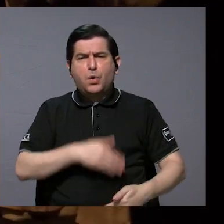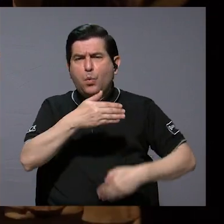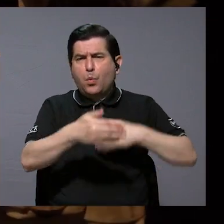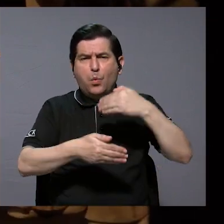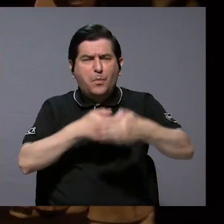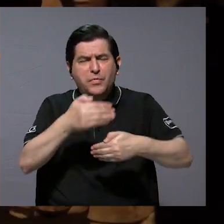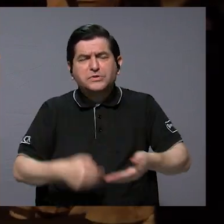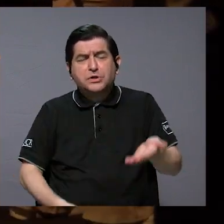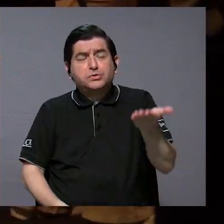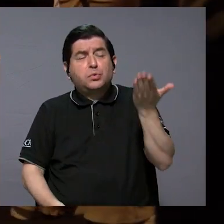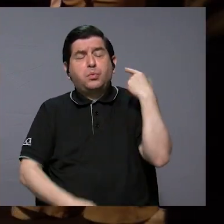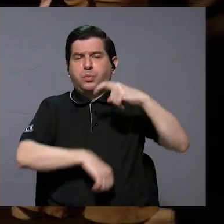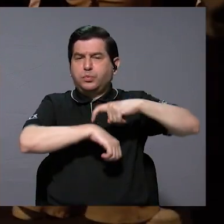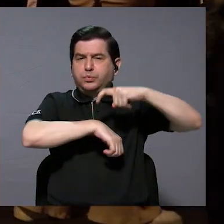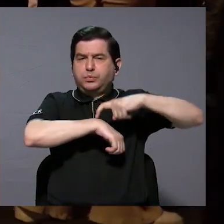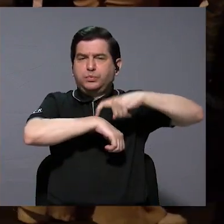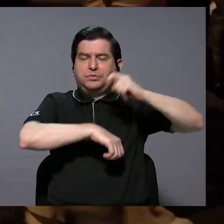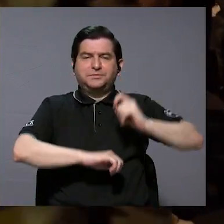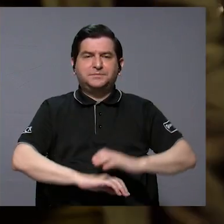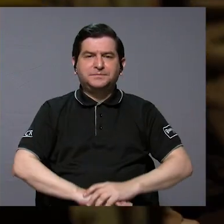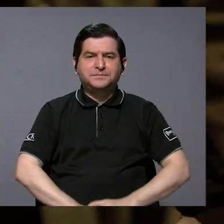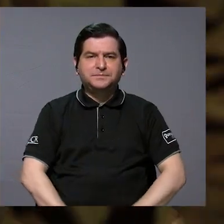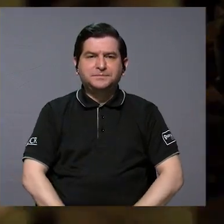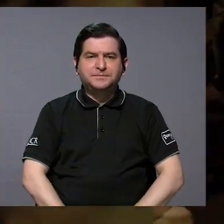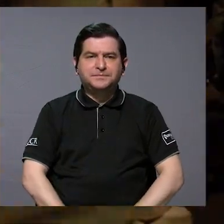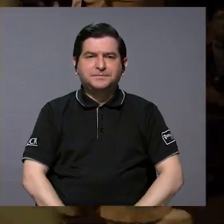tienen muchísimo proceso anterior.